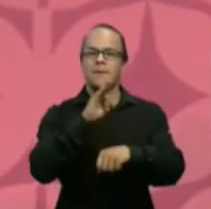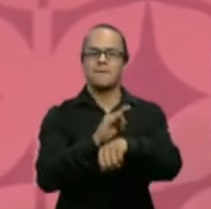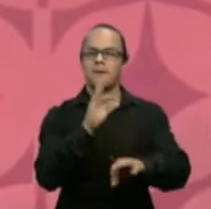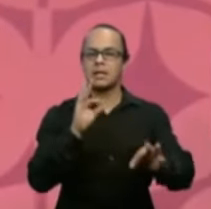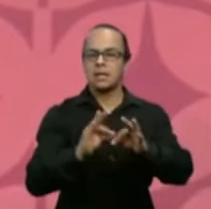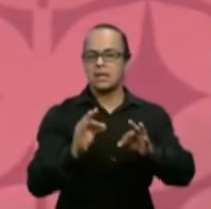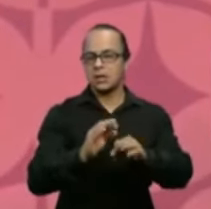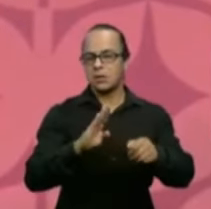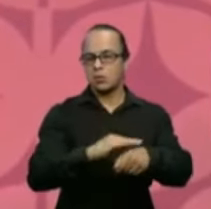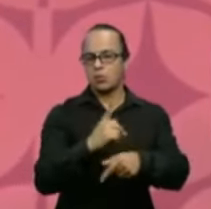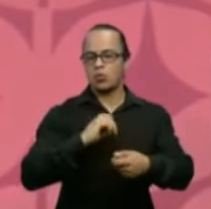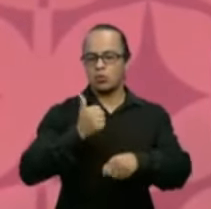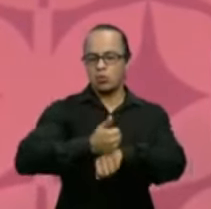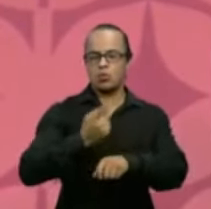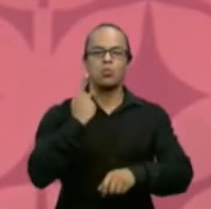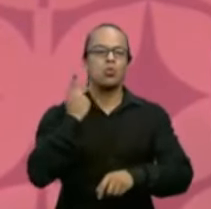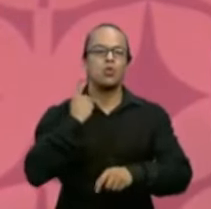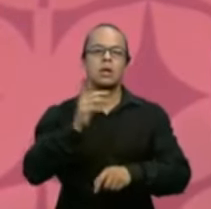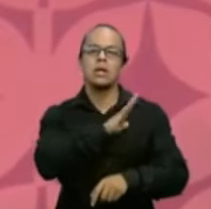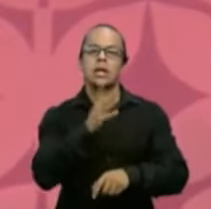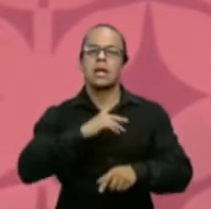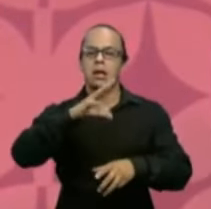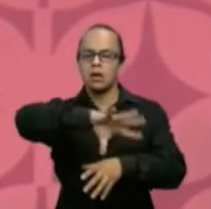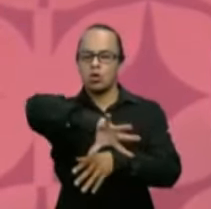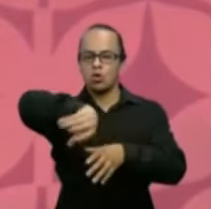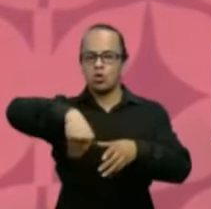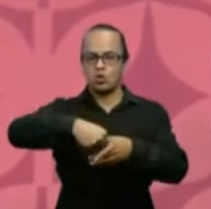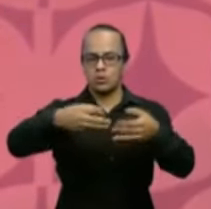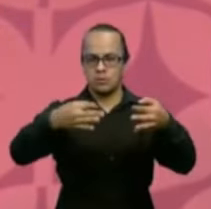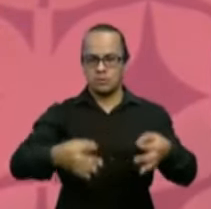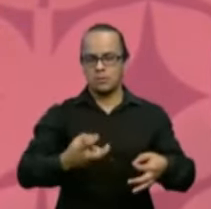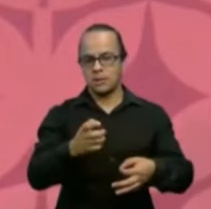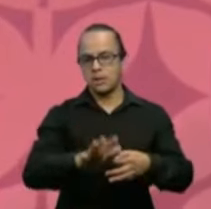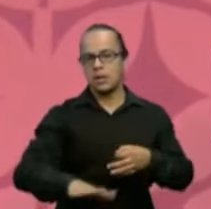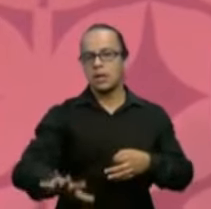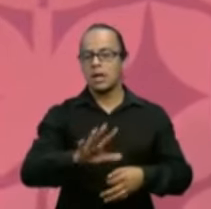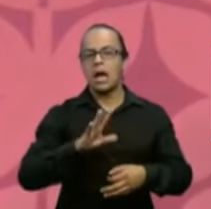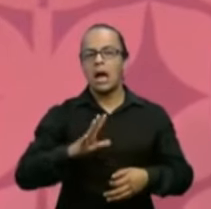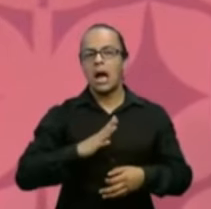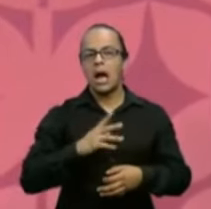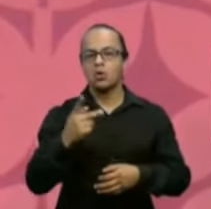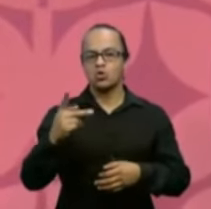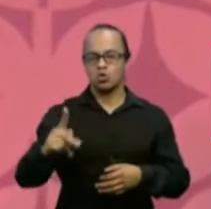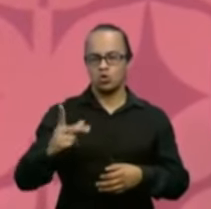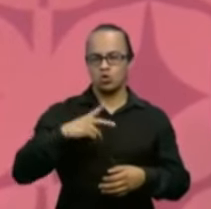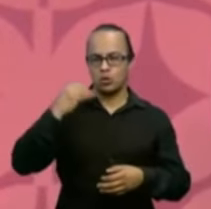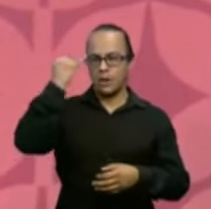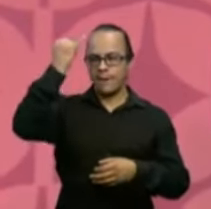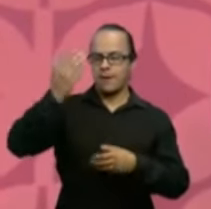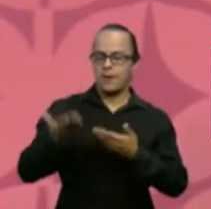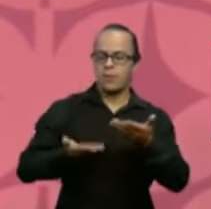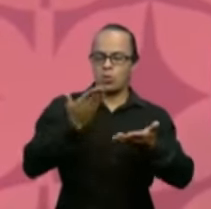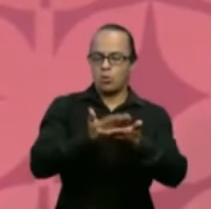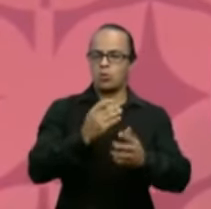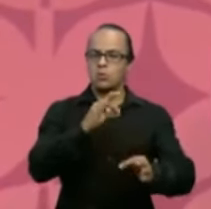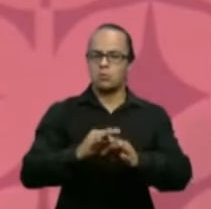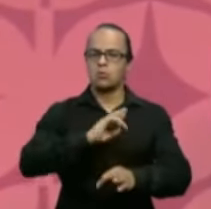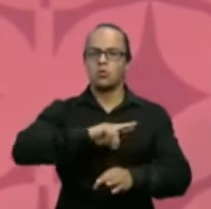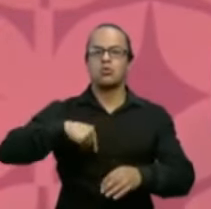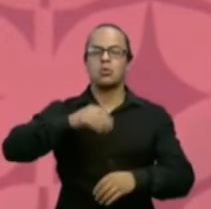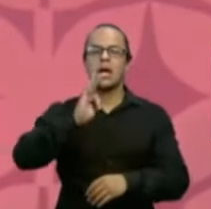la implementación de políticas públicas inclusivas, en donde tomaremos sus recomendaciones y sus